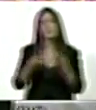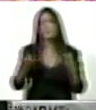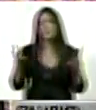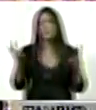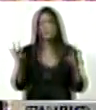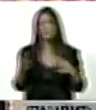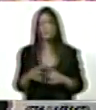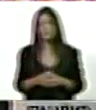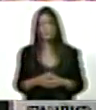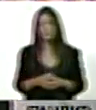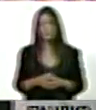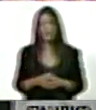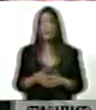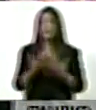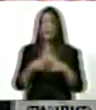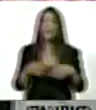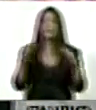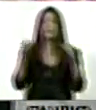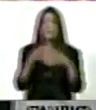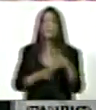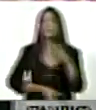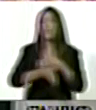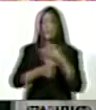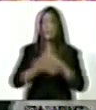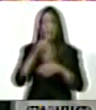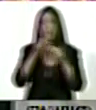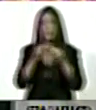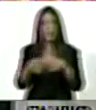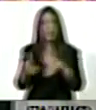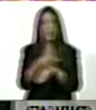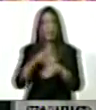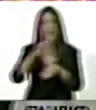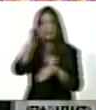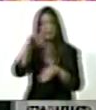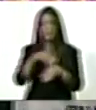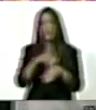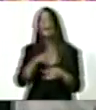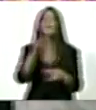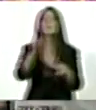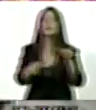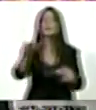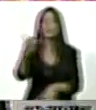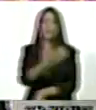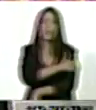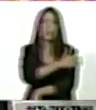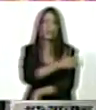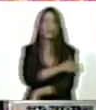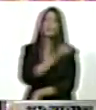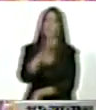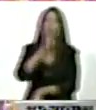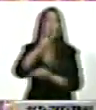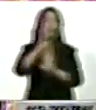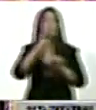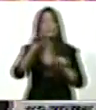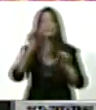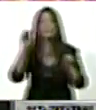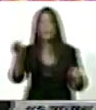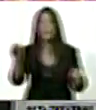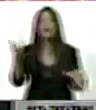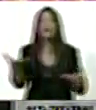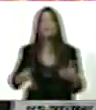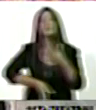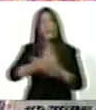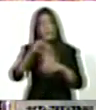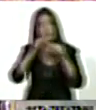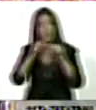lo denominaba, de reuniones que continúan realizándose entre el Gobierno Nacional y sectores de la oposición. También anunciaba que se